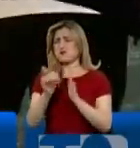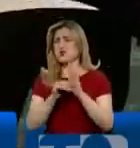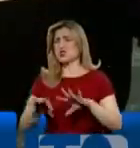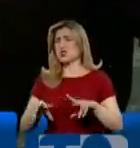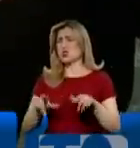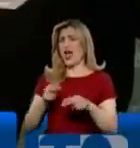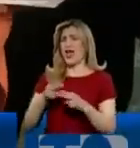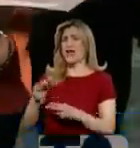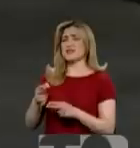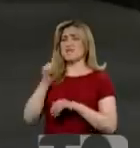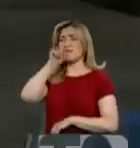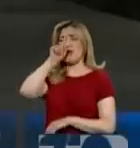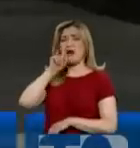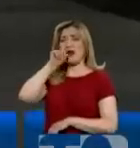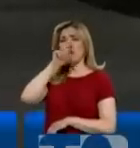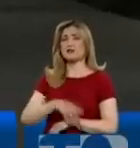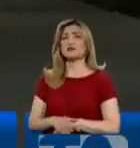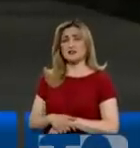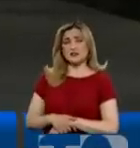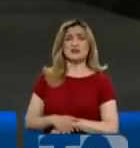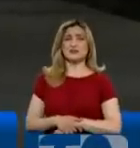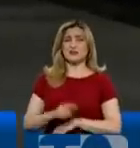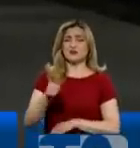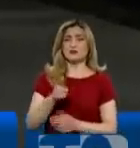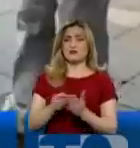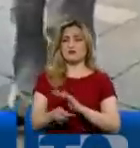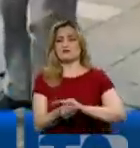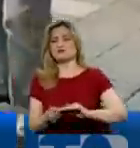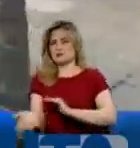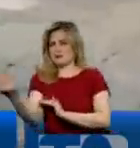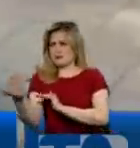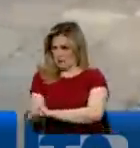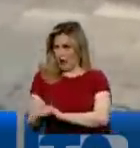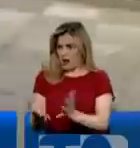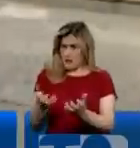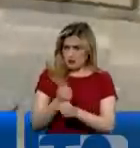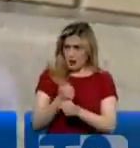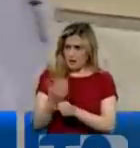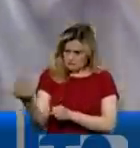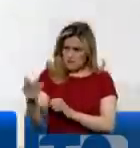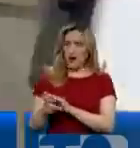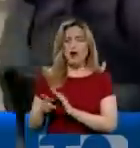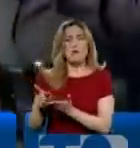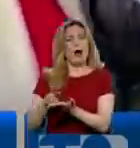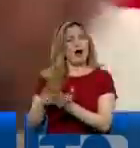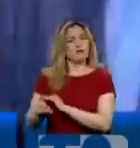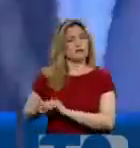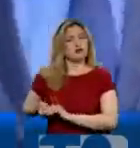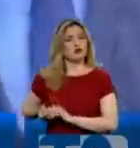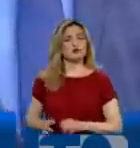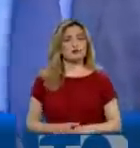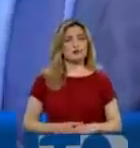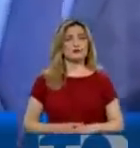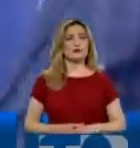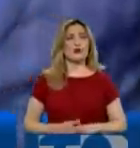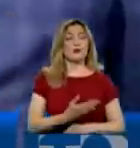sus ex colaboradoras denuncias por supuestos cobros indebidos su caso se encuentra en instrucción fiscal y la legisladora quien es presidenta